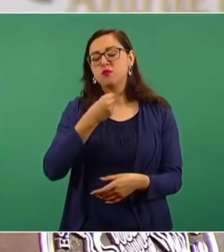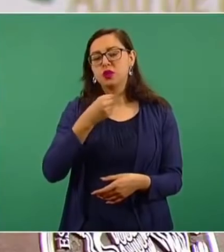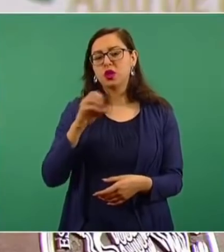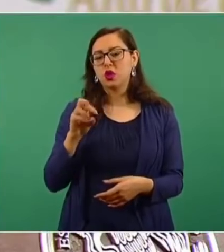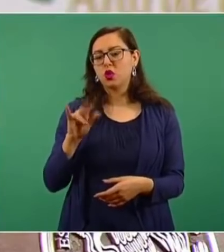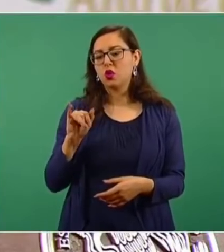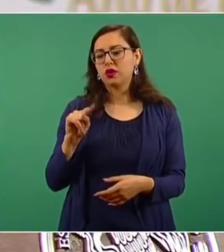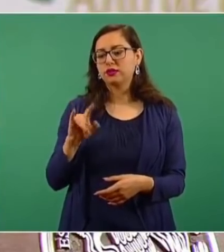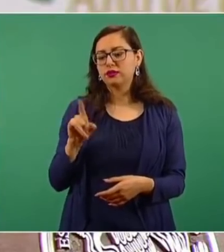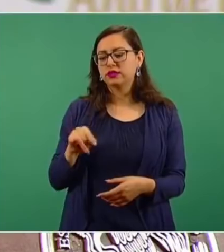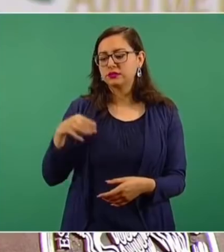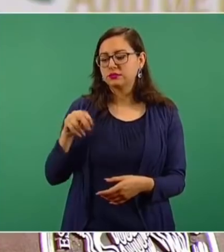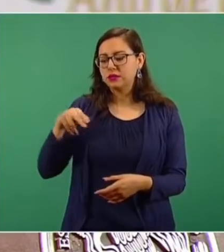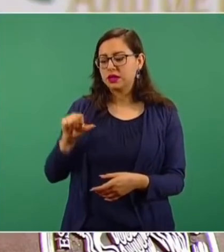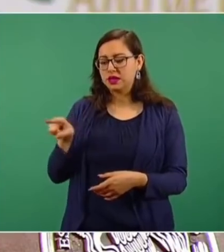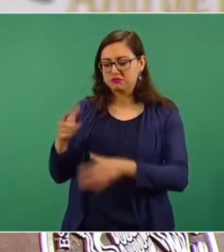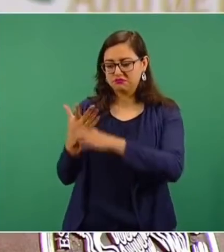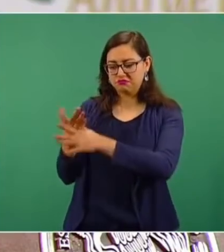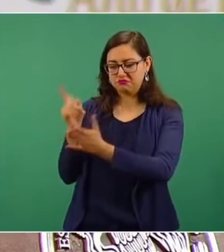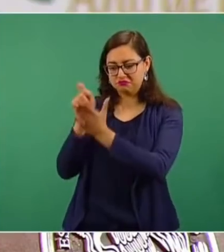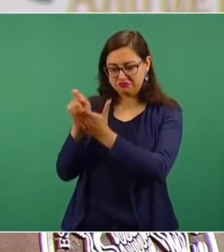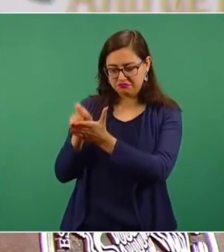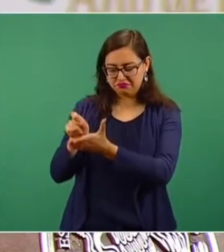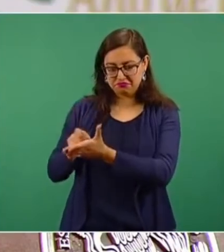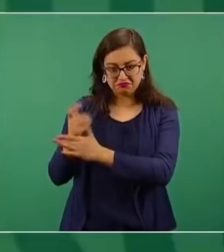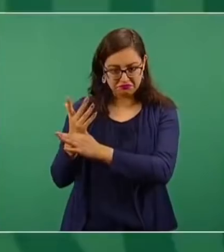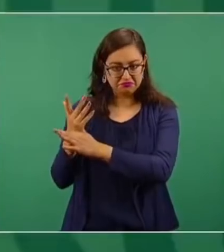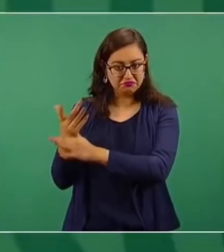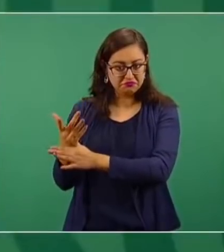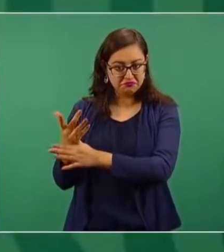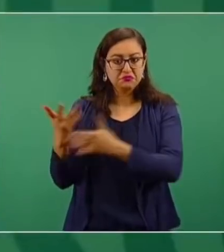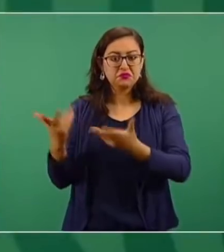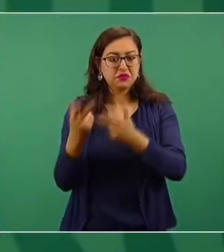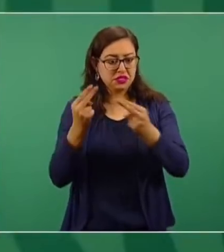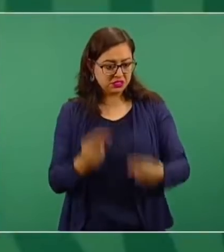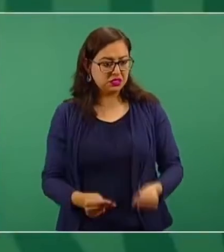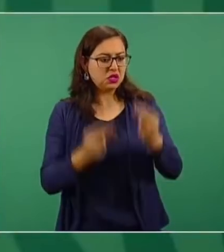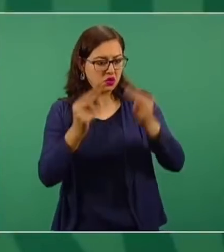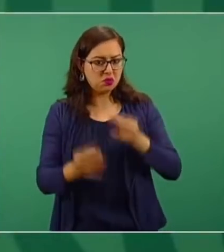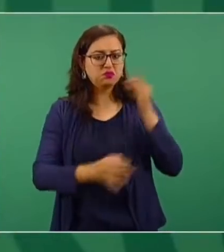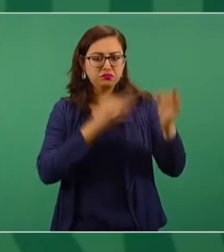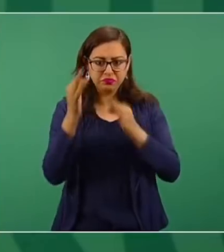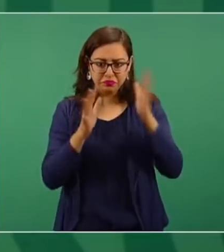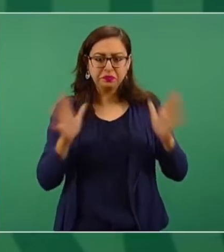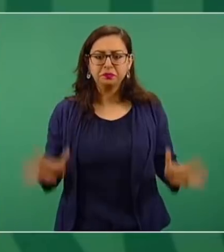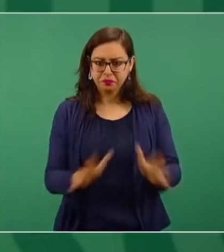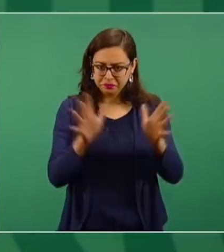acerca de que deben de haber negocios, se tienen que promover los negocios,